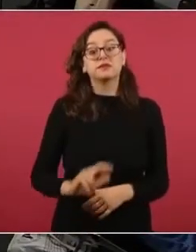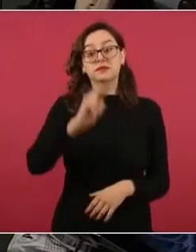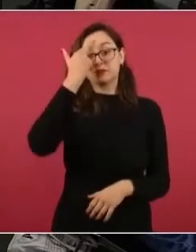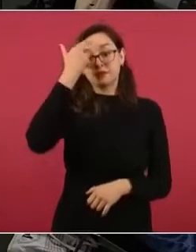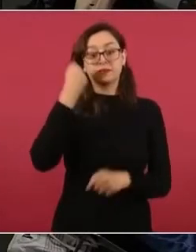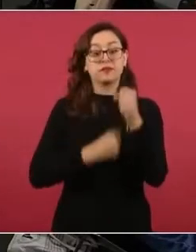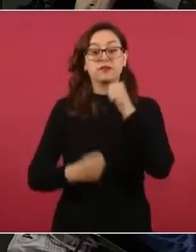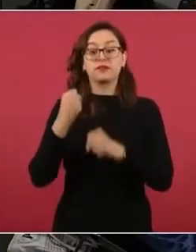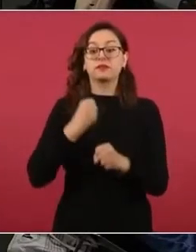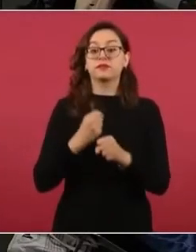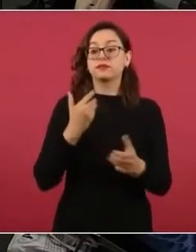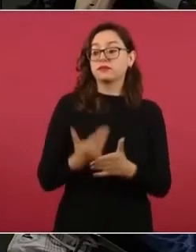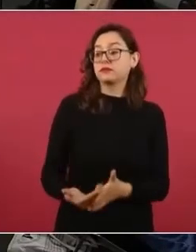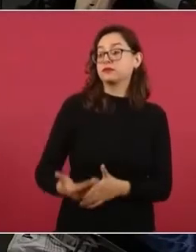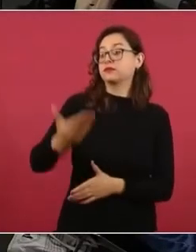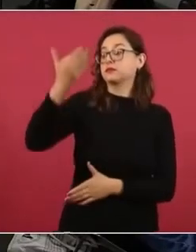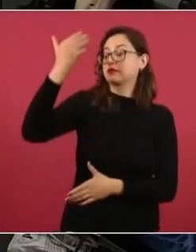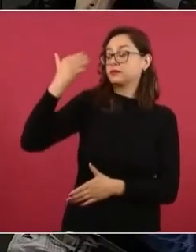aunque existe la polémica,